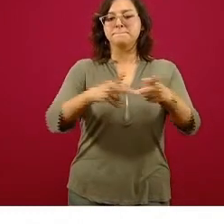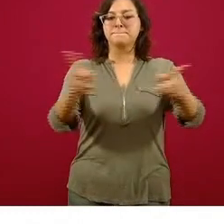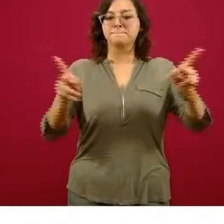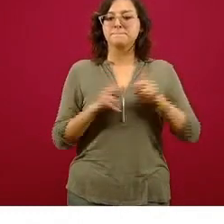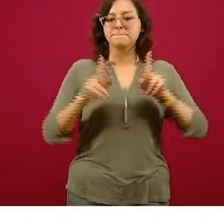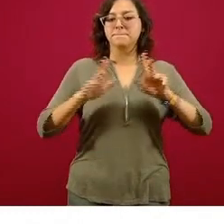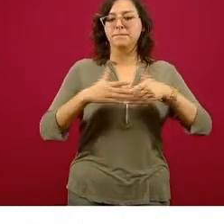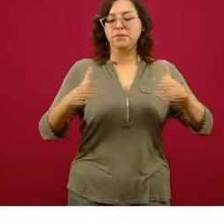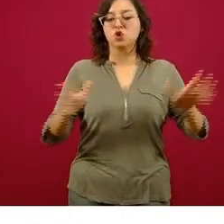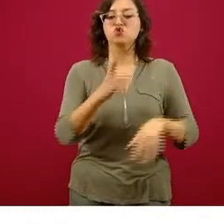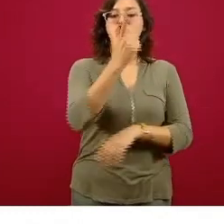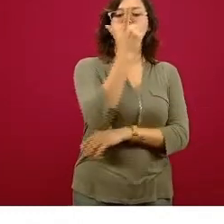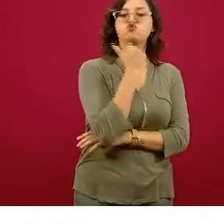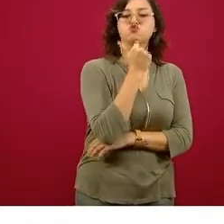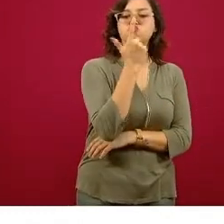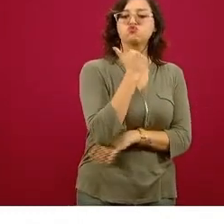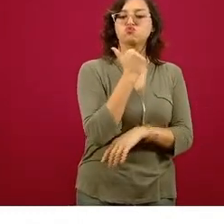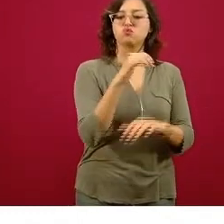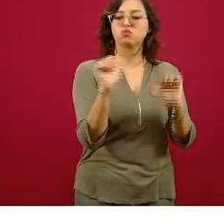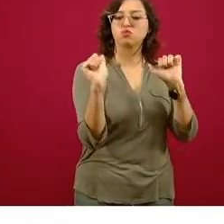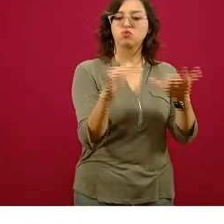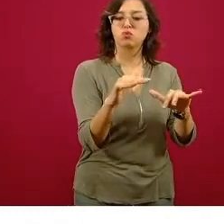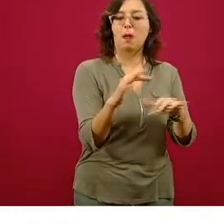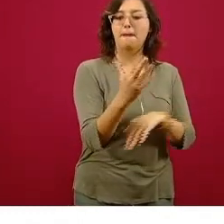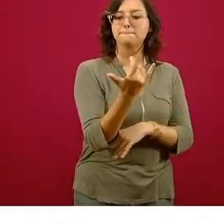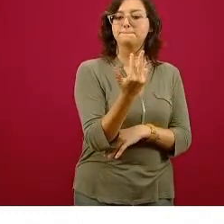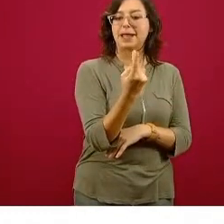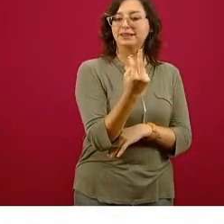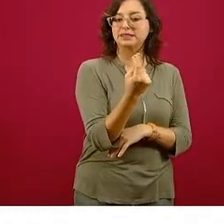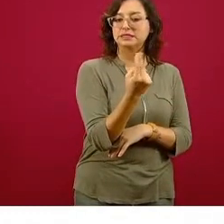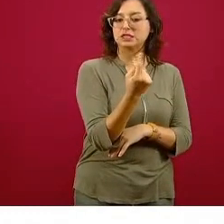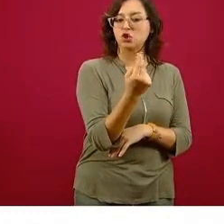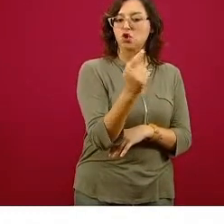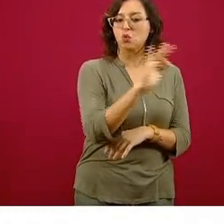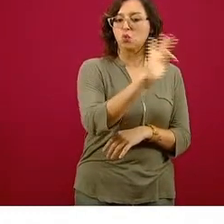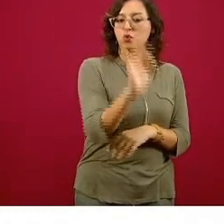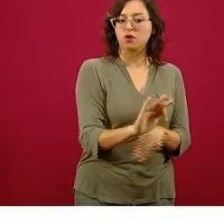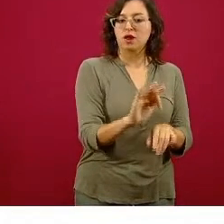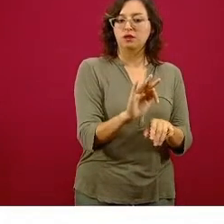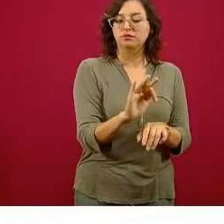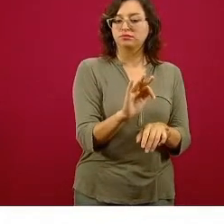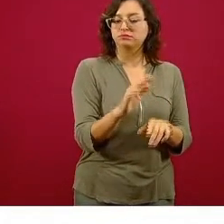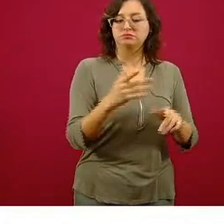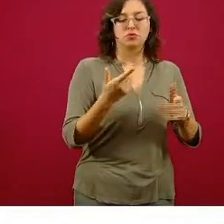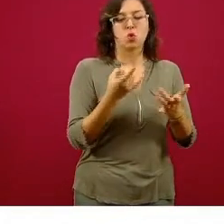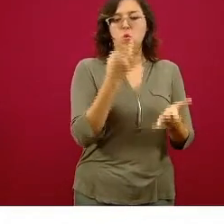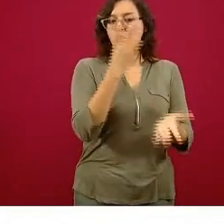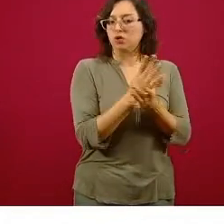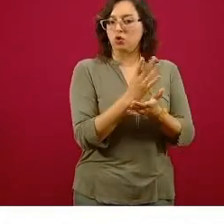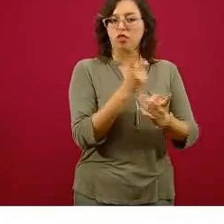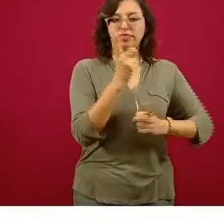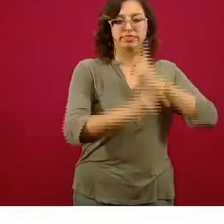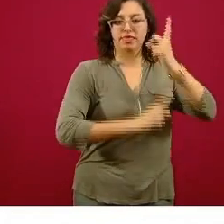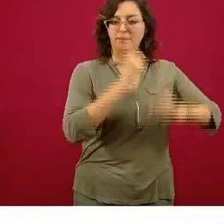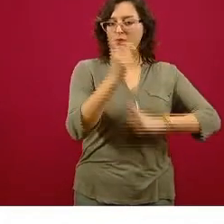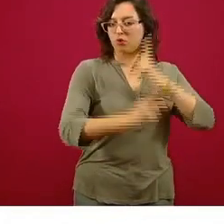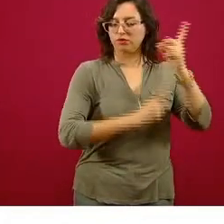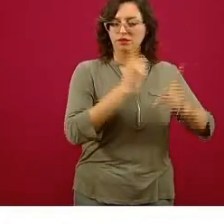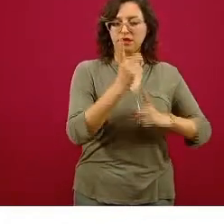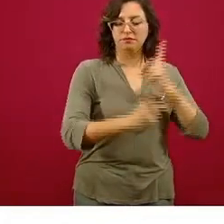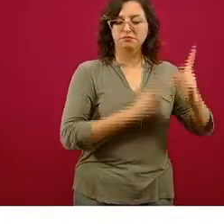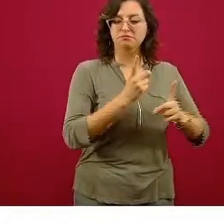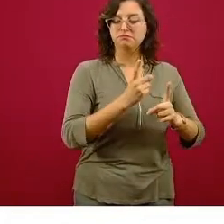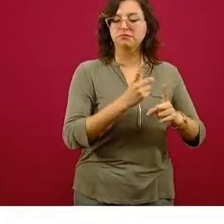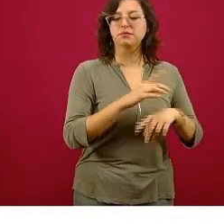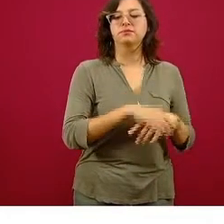rojo, un aforo del 25%, enfocado básicamente a la actividad física de las